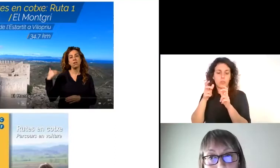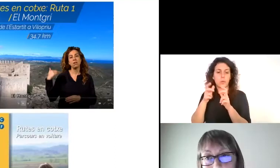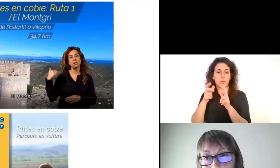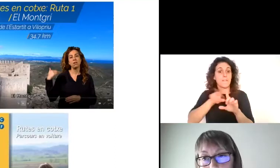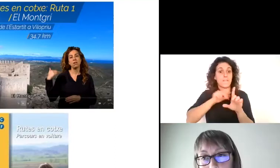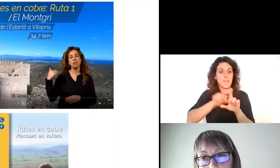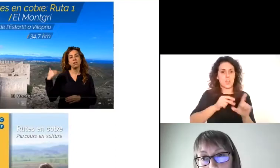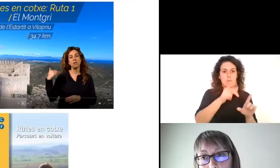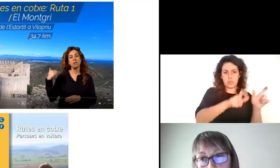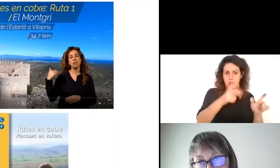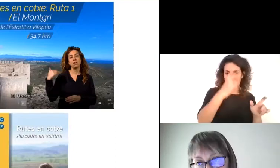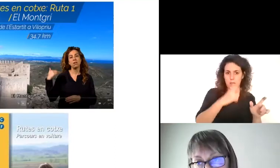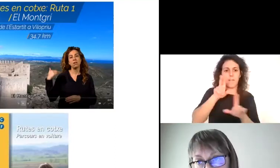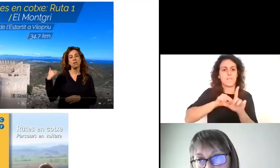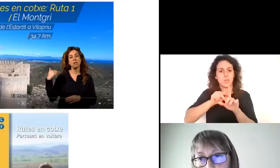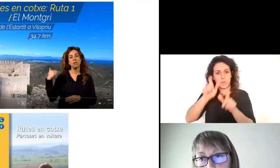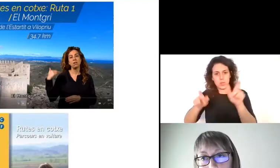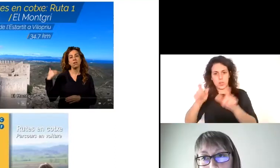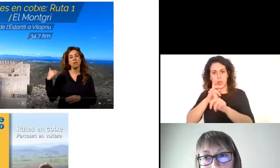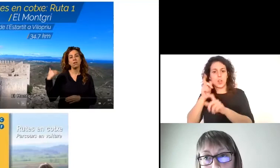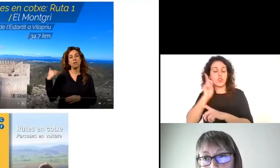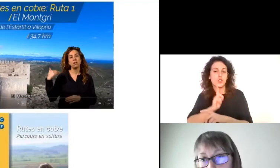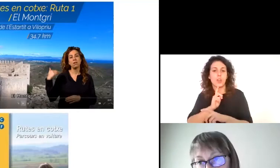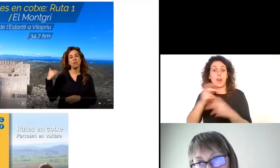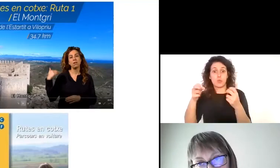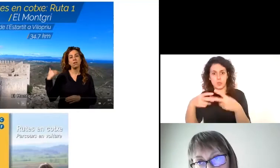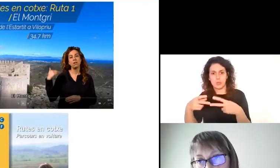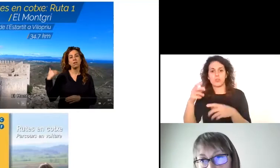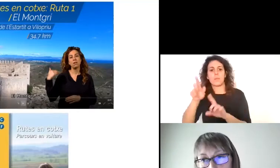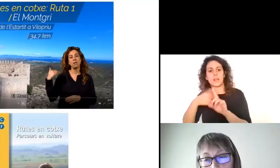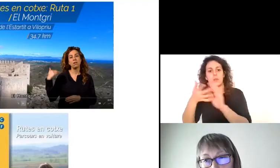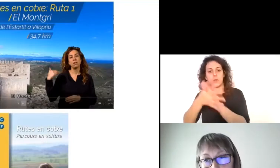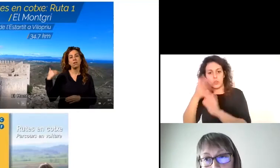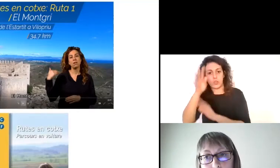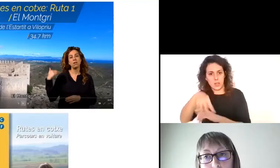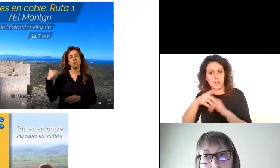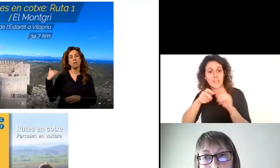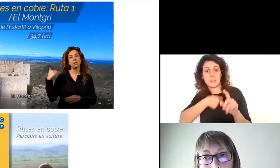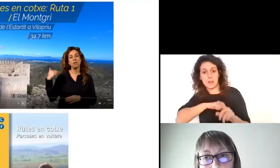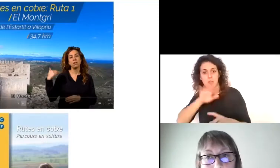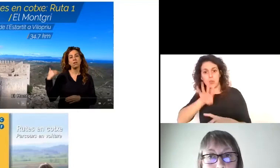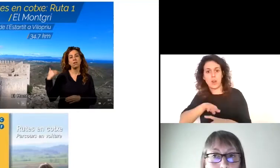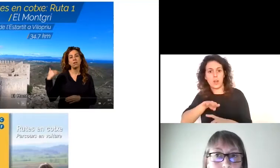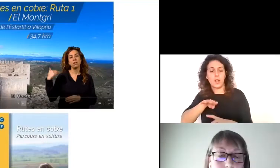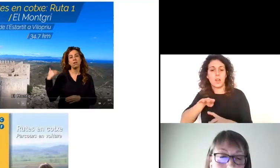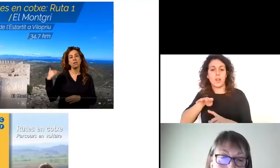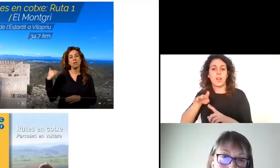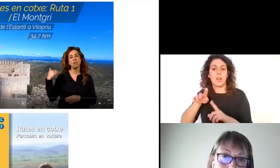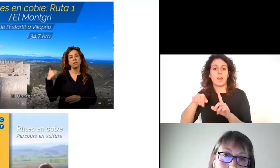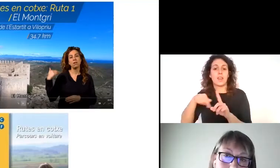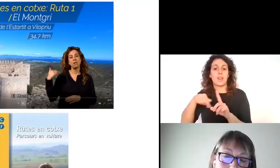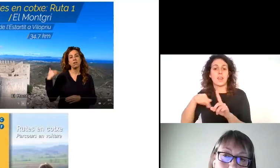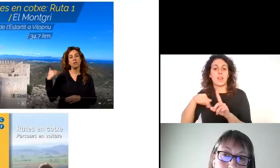En tema internacional vamos a intentar hacerlo el año que viene o los próximos, hemos empezado con estos dos idiomas, y